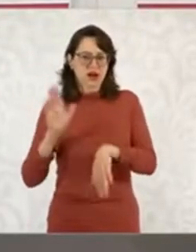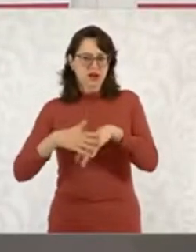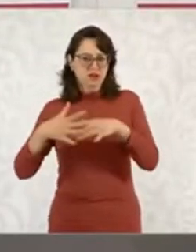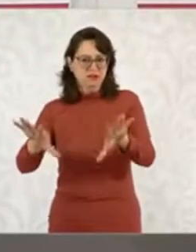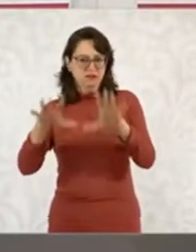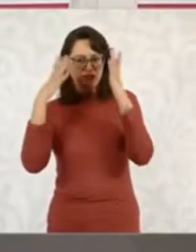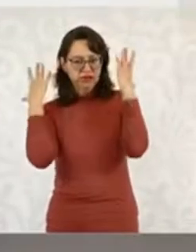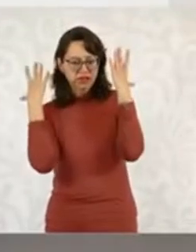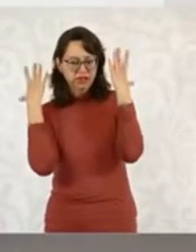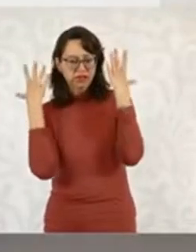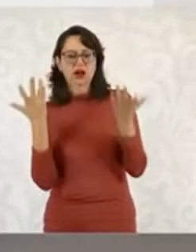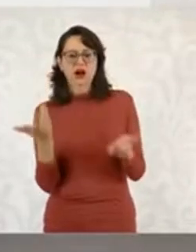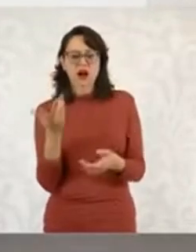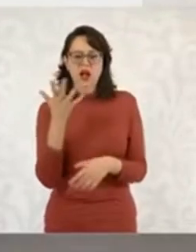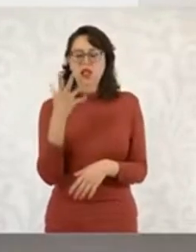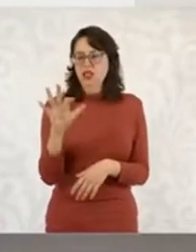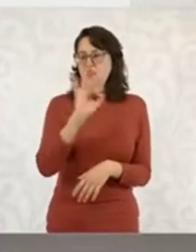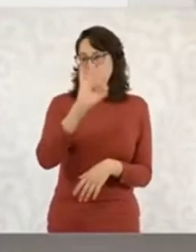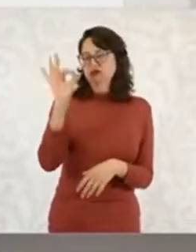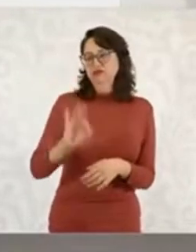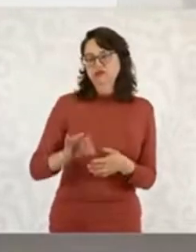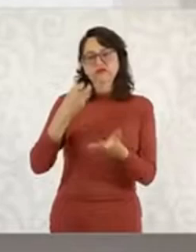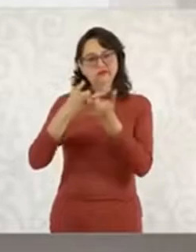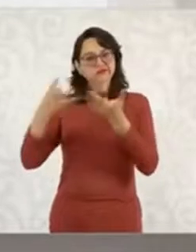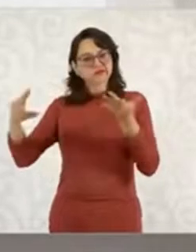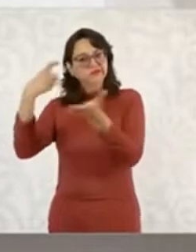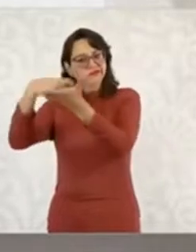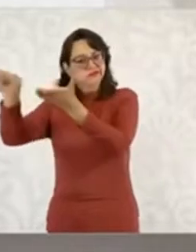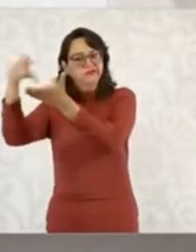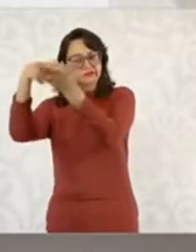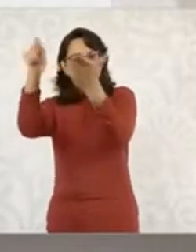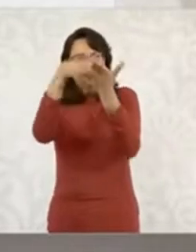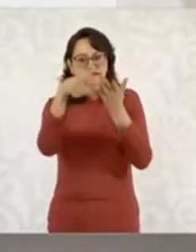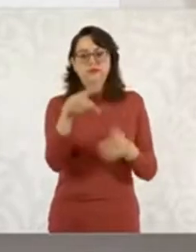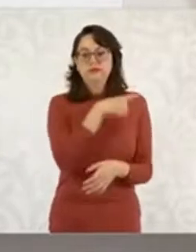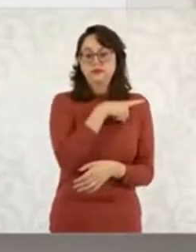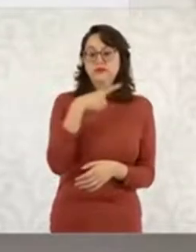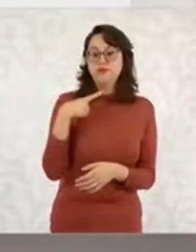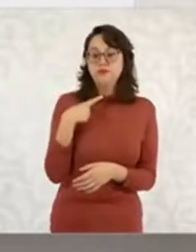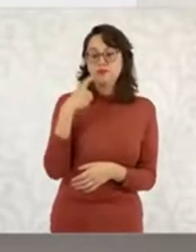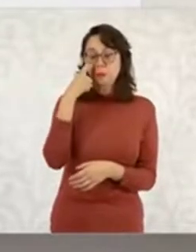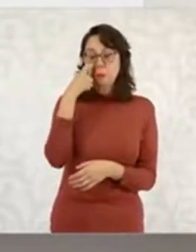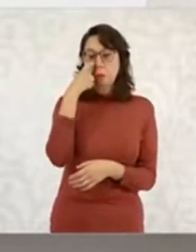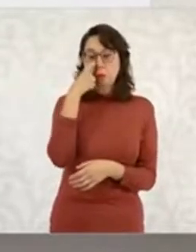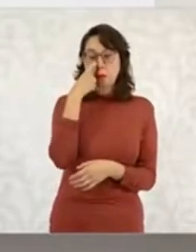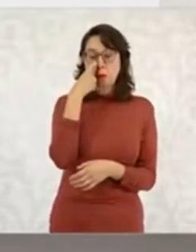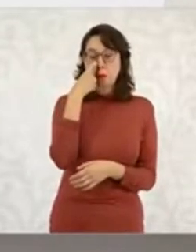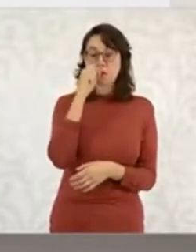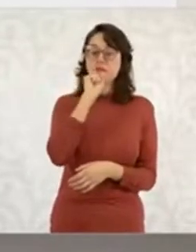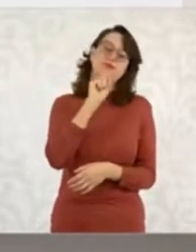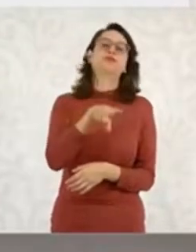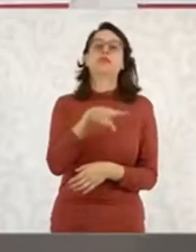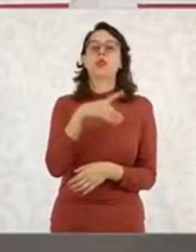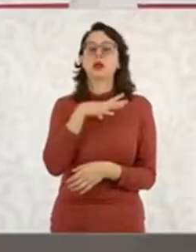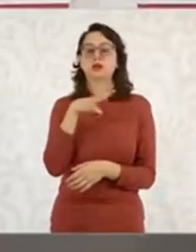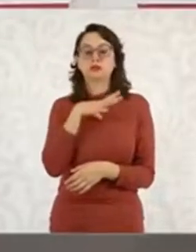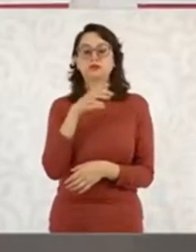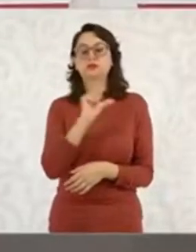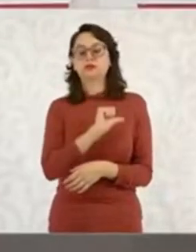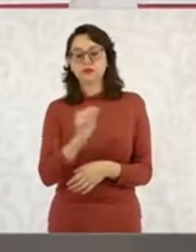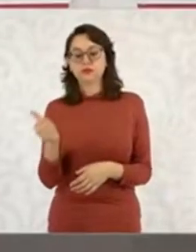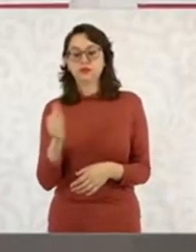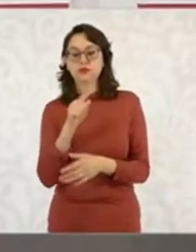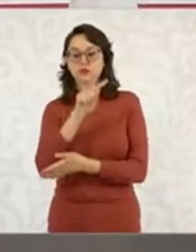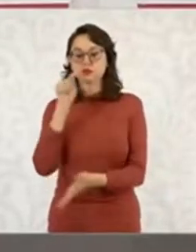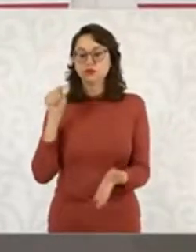es alrededor de 10%. Y tenemos pequeñas interacciones con vía existente. ¿Qué quiere decir eso? Que tal vez hay